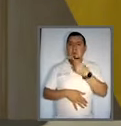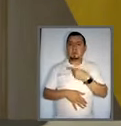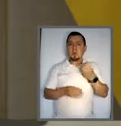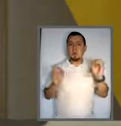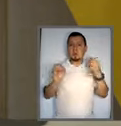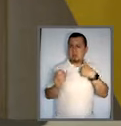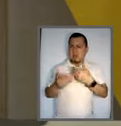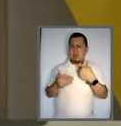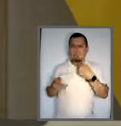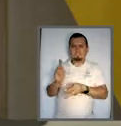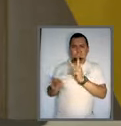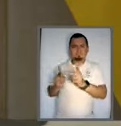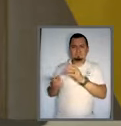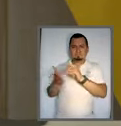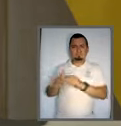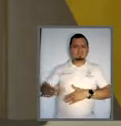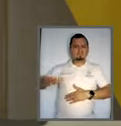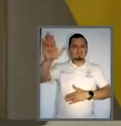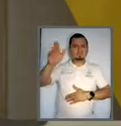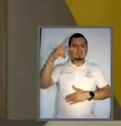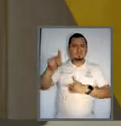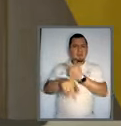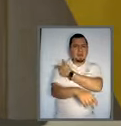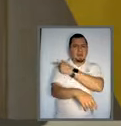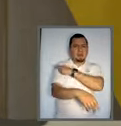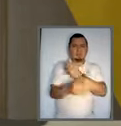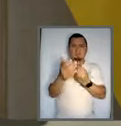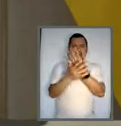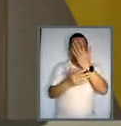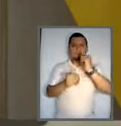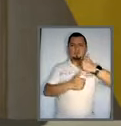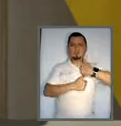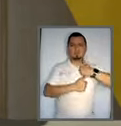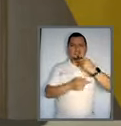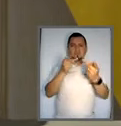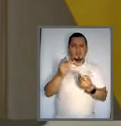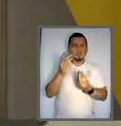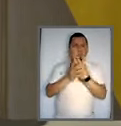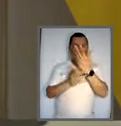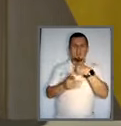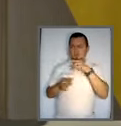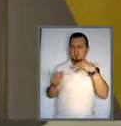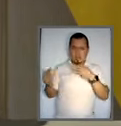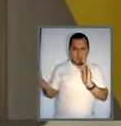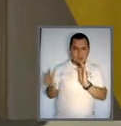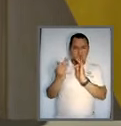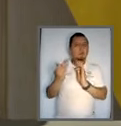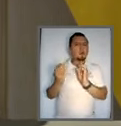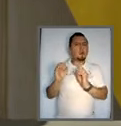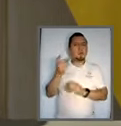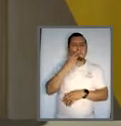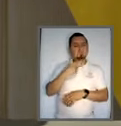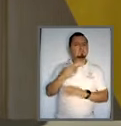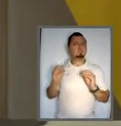acabábamos de estar en la toma de protesta del nuevo mando de la Guardia Nacional y del nuevo mando de la 15ª zona militar, de la 15ª zona militar de Jalisco.